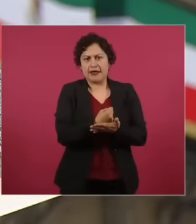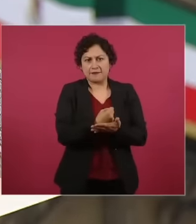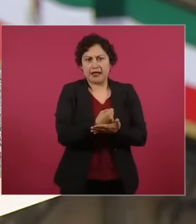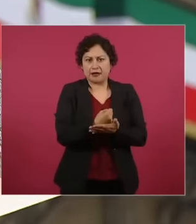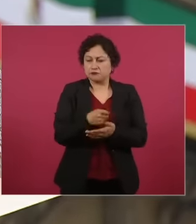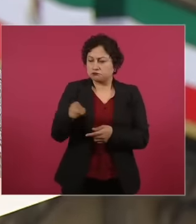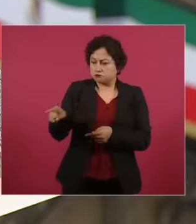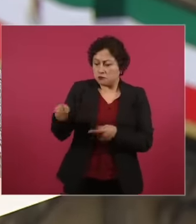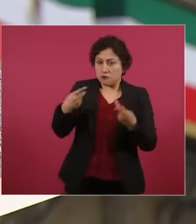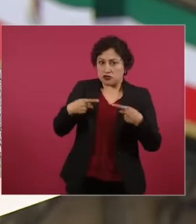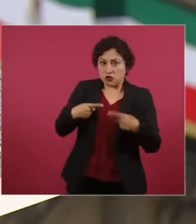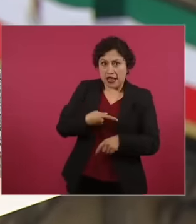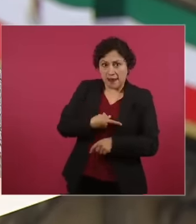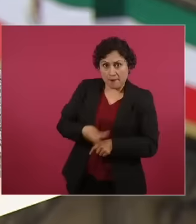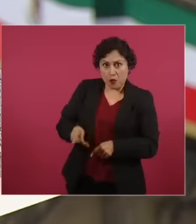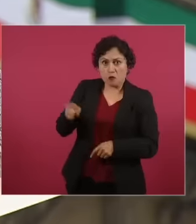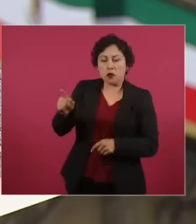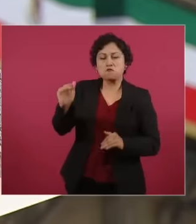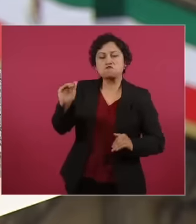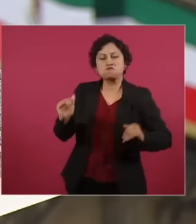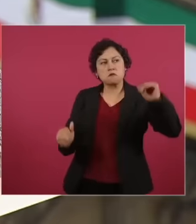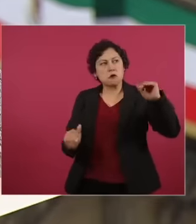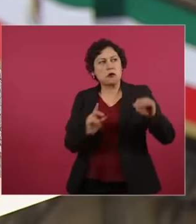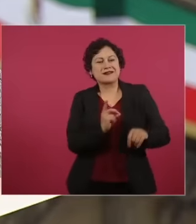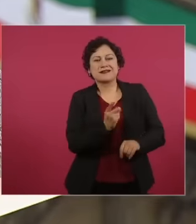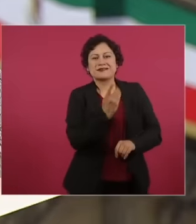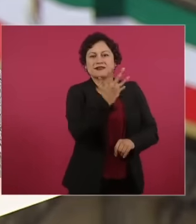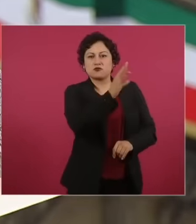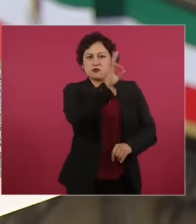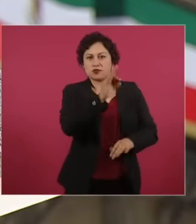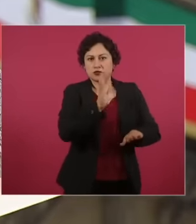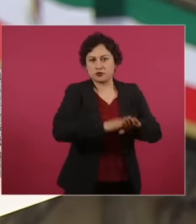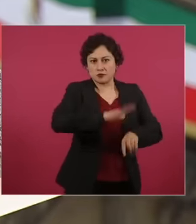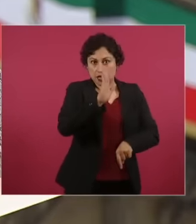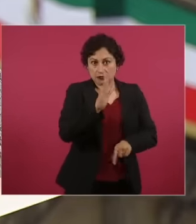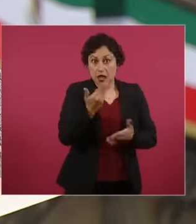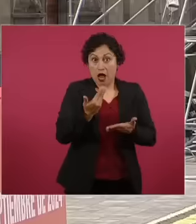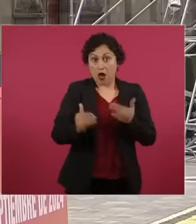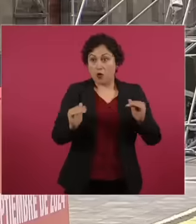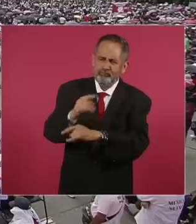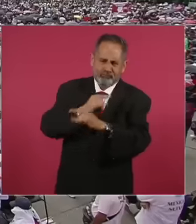pobre. Ahora la diferencia ha disminuido a 15 veces.